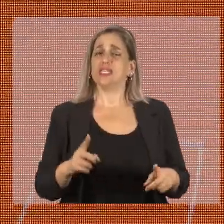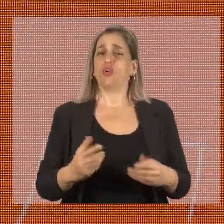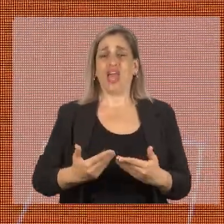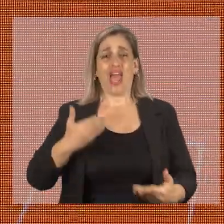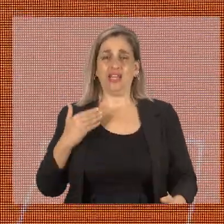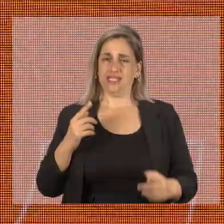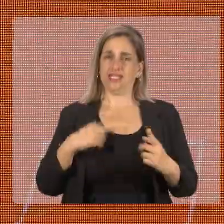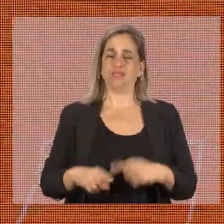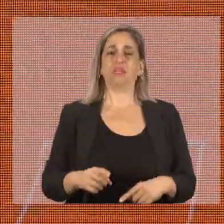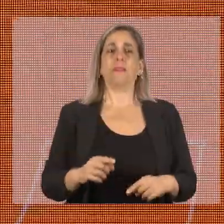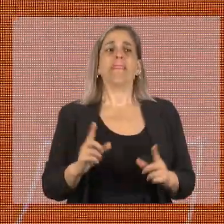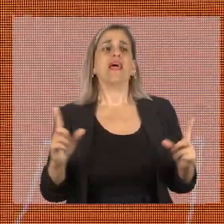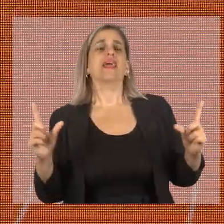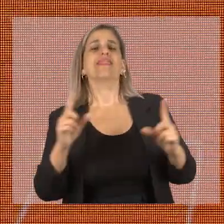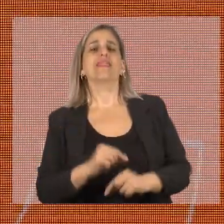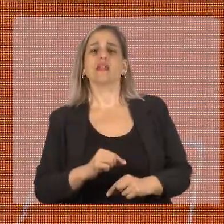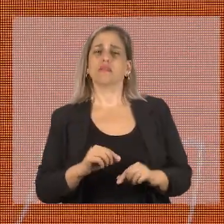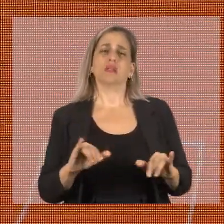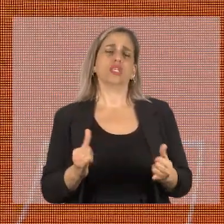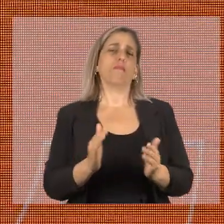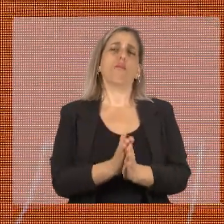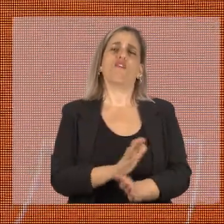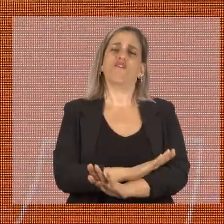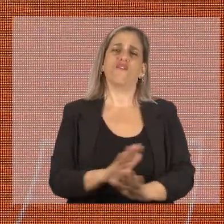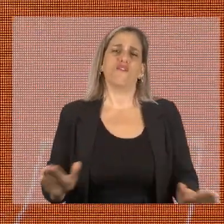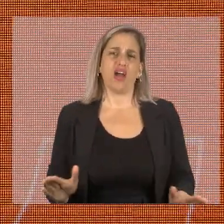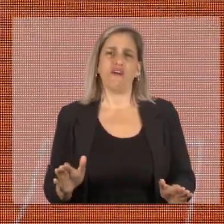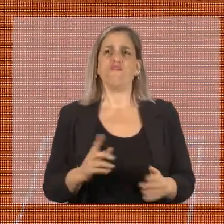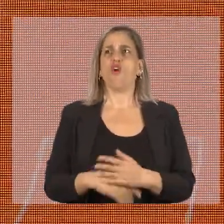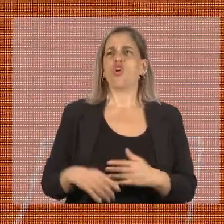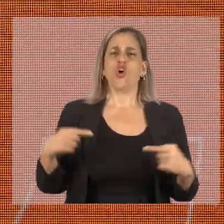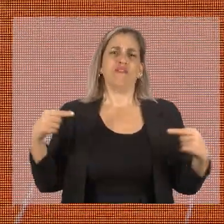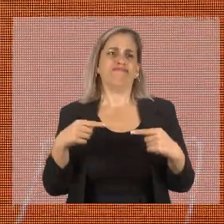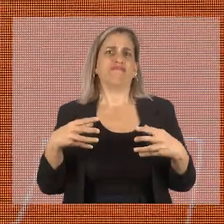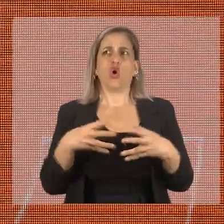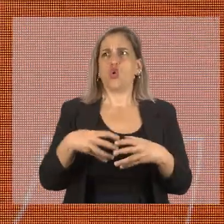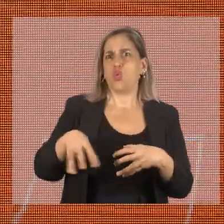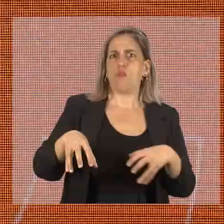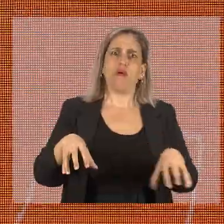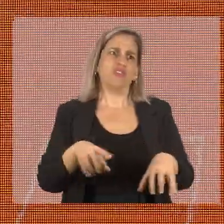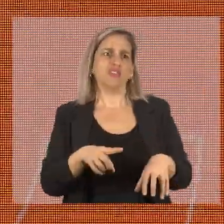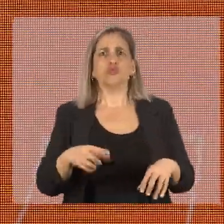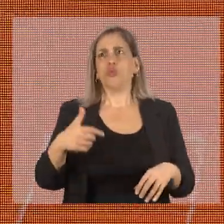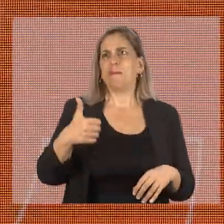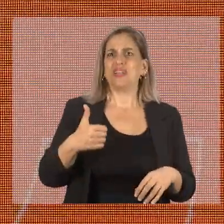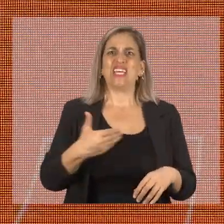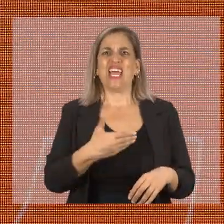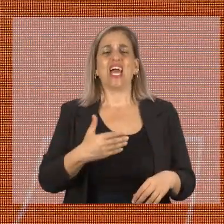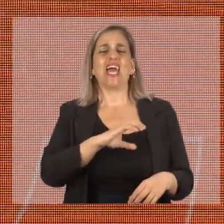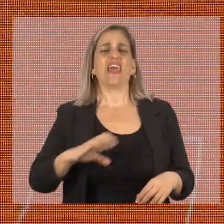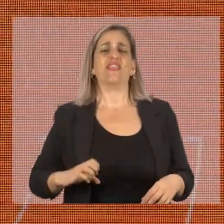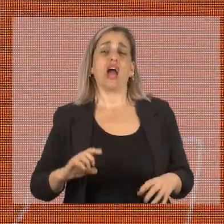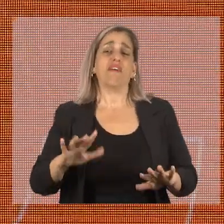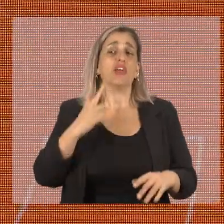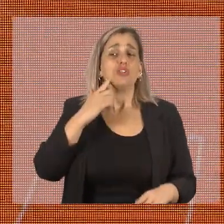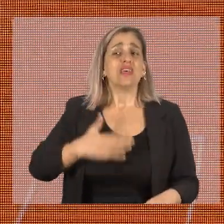le decía. Hay que terminar de una vez por todas con esos negros y blancos de que la presencia del Estado, no